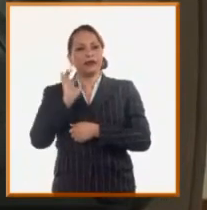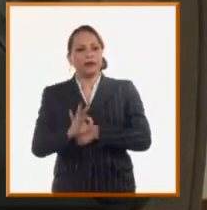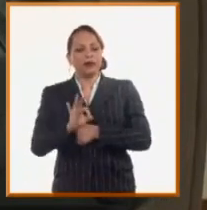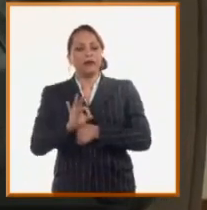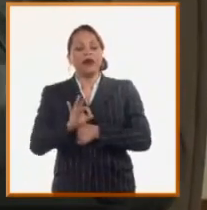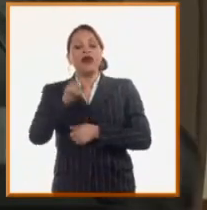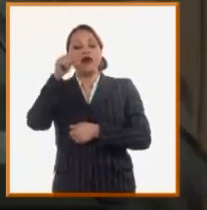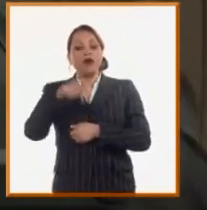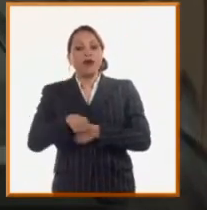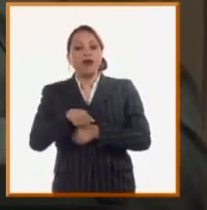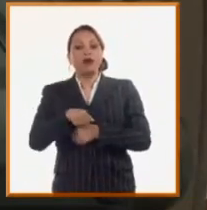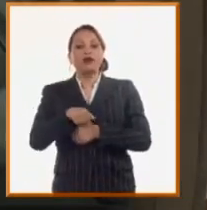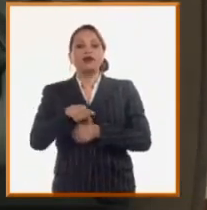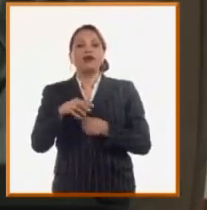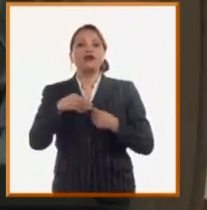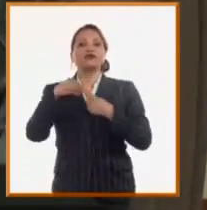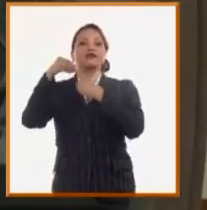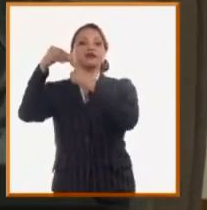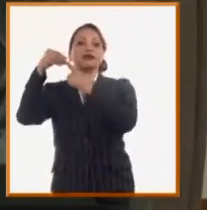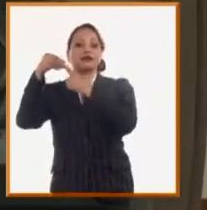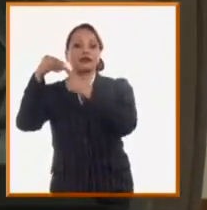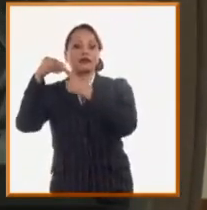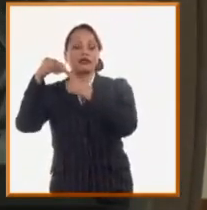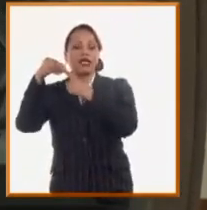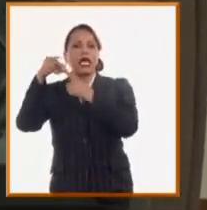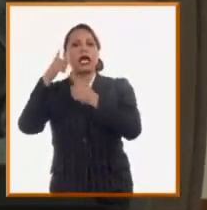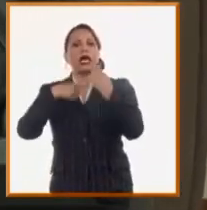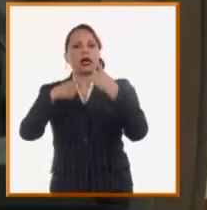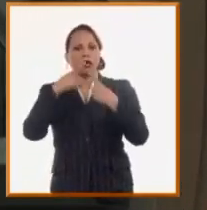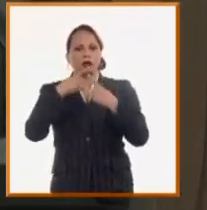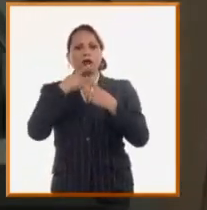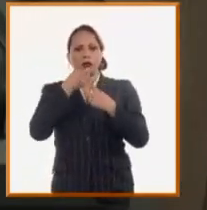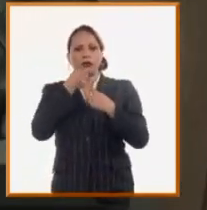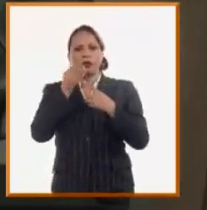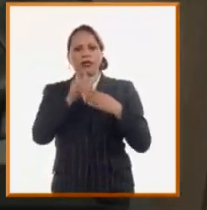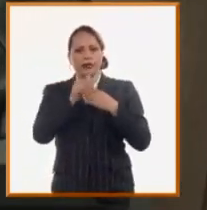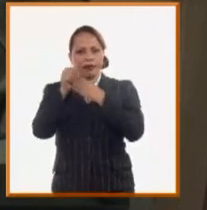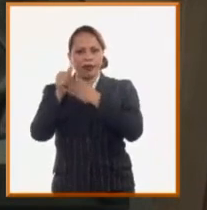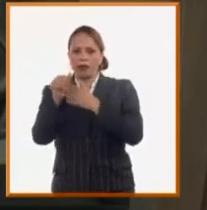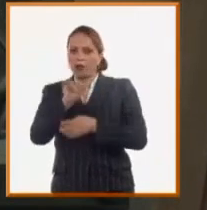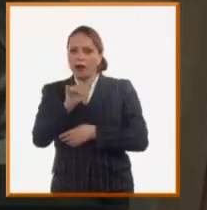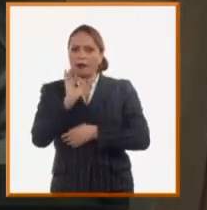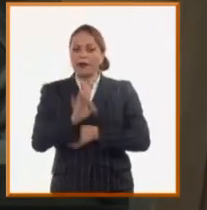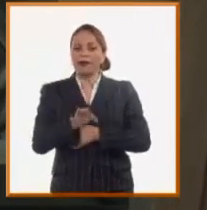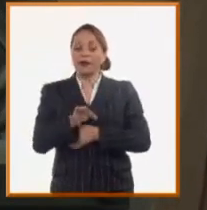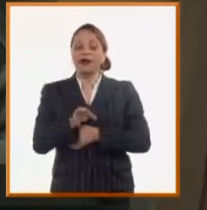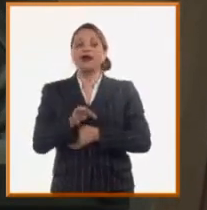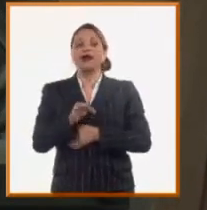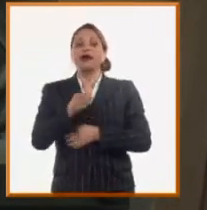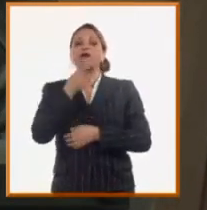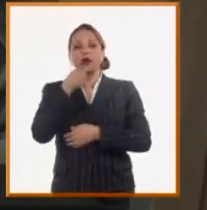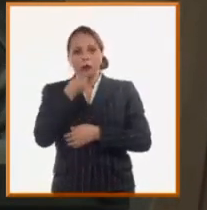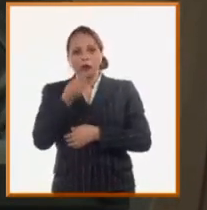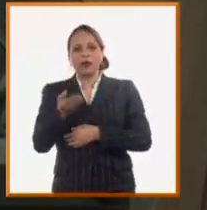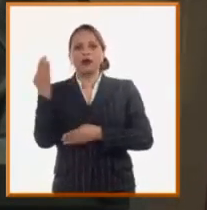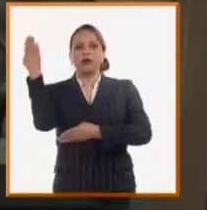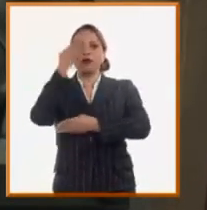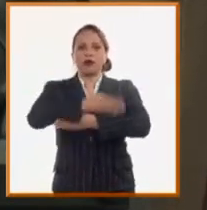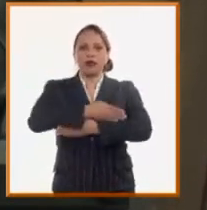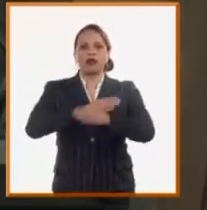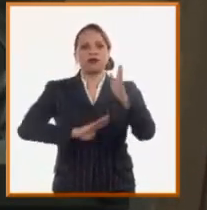hoy excepciones. Ahora, ¿son inspiradoras o no son inspiradoras? Entonces, ¿con bloqueo se puede salir adelante